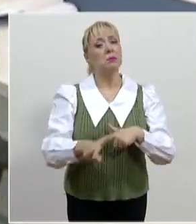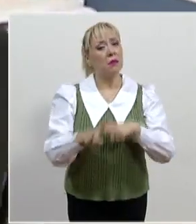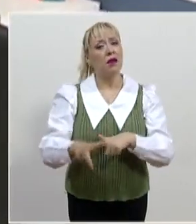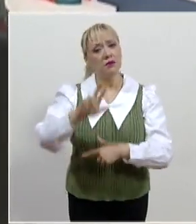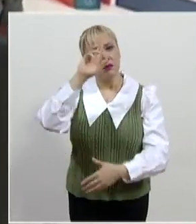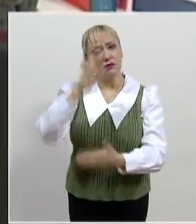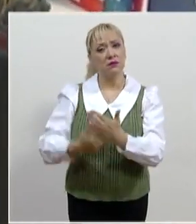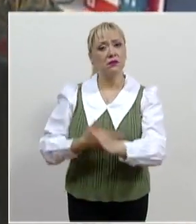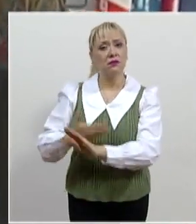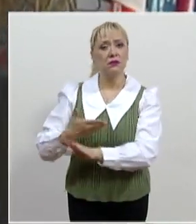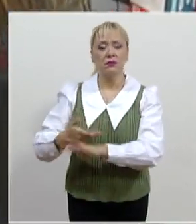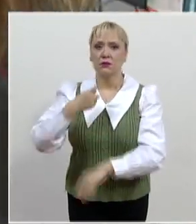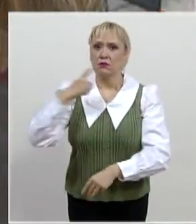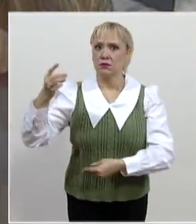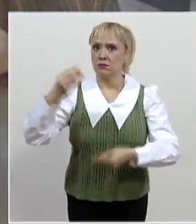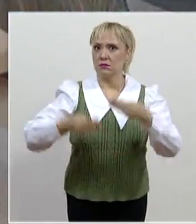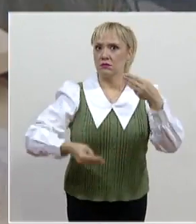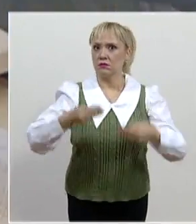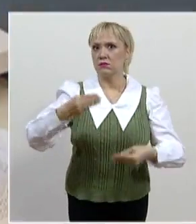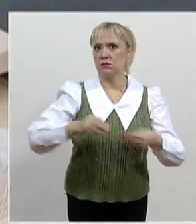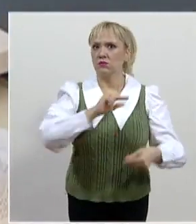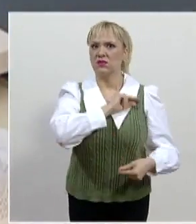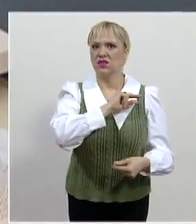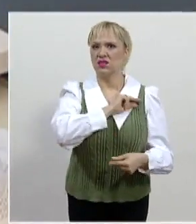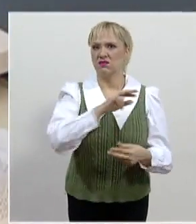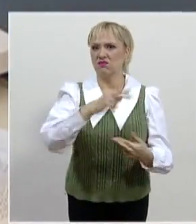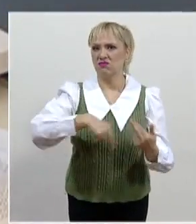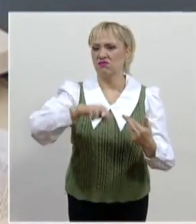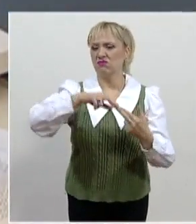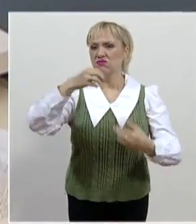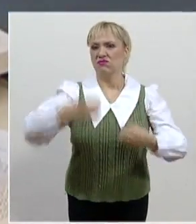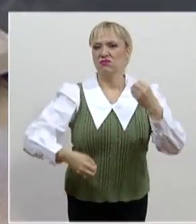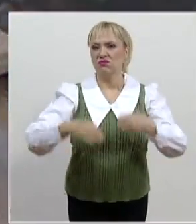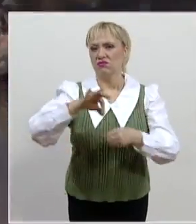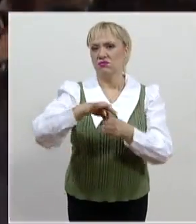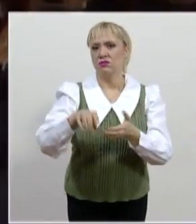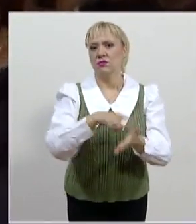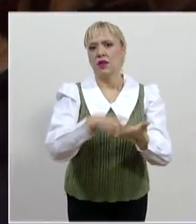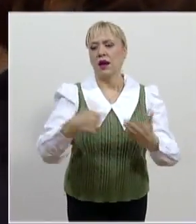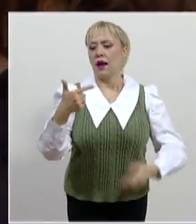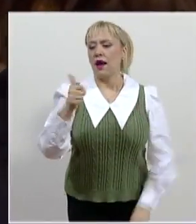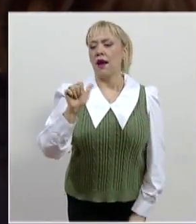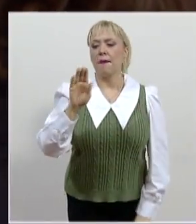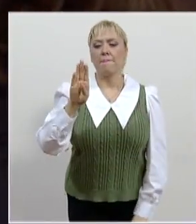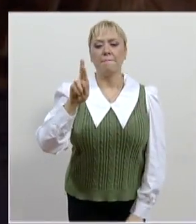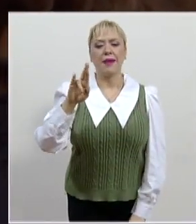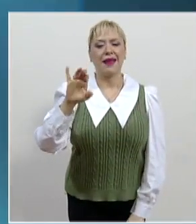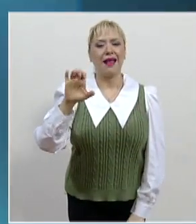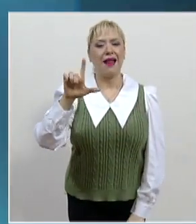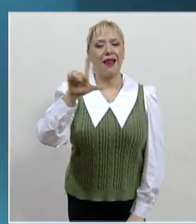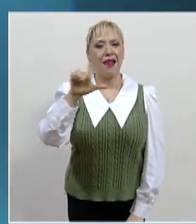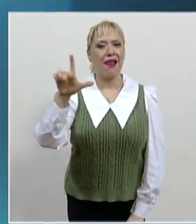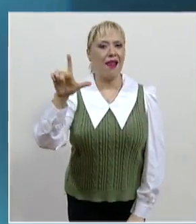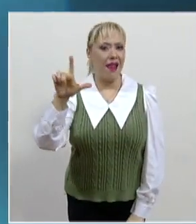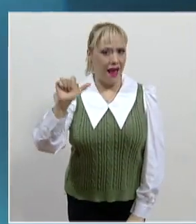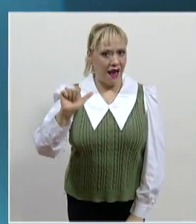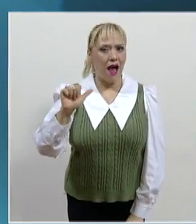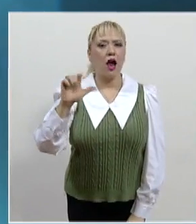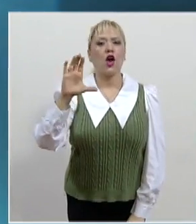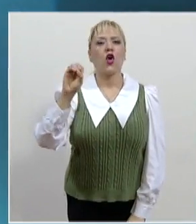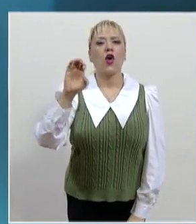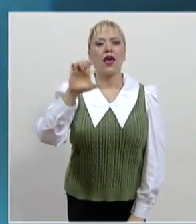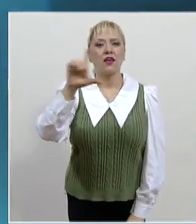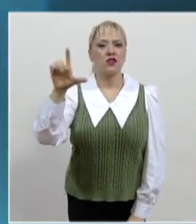la magistrada de la Sala Regional Especializada del Tribunal Electoral, Gabriela Villafuerte Coello, al participar en la conferencia